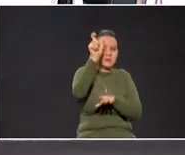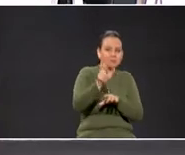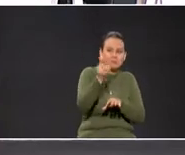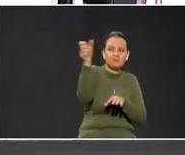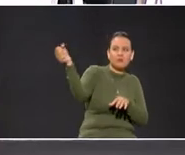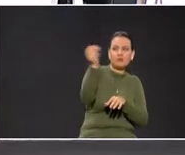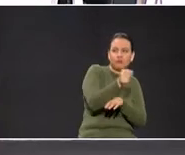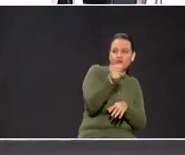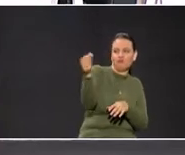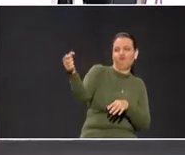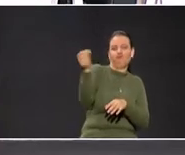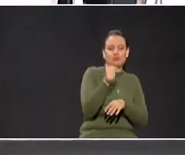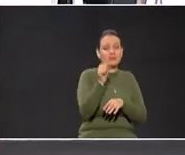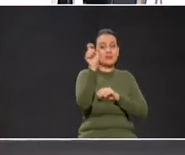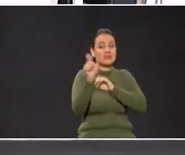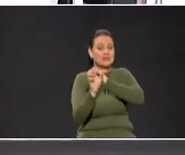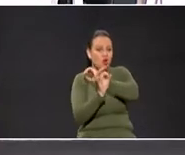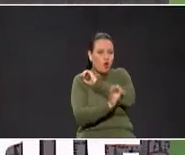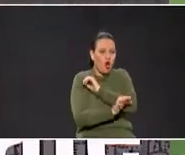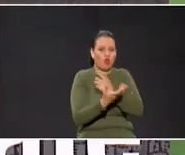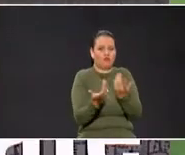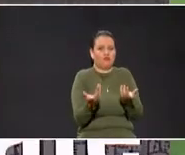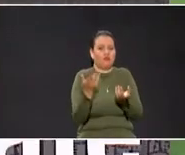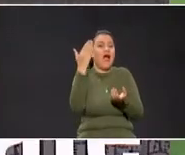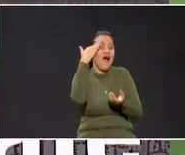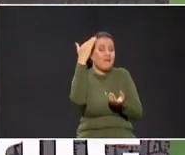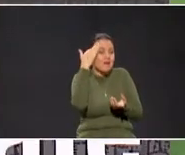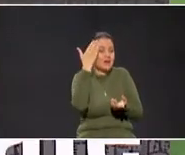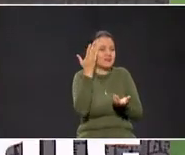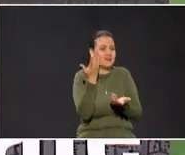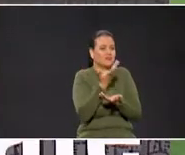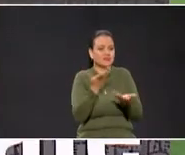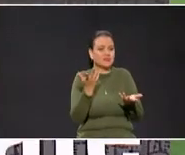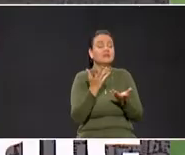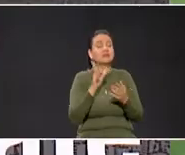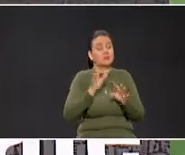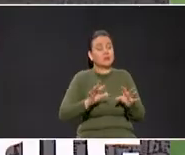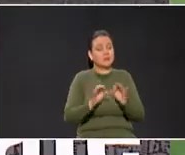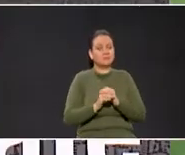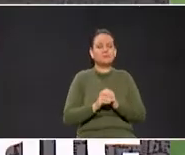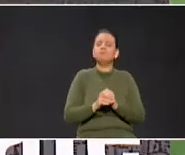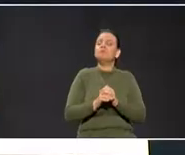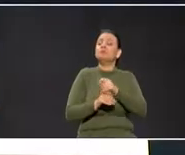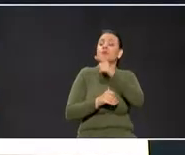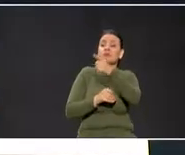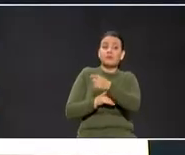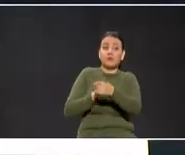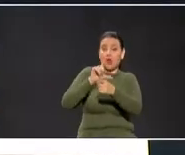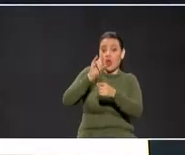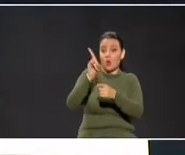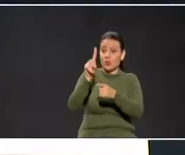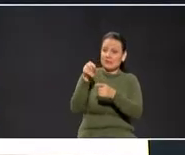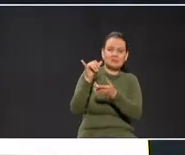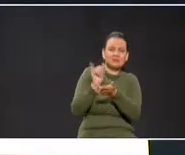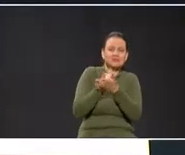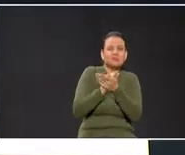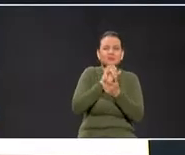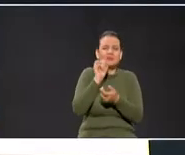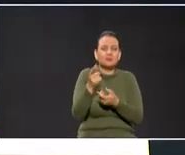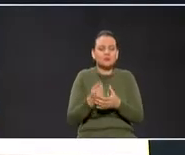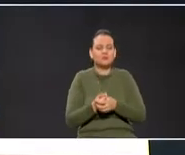equipos interdisciplinarios la misma pregunta para usted' candidato de luis fernando muñoz consideró que en primer lugar hay que hacer un